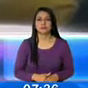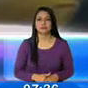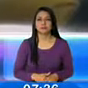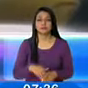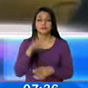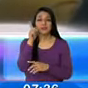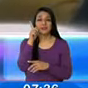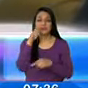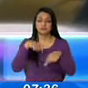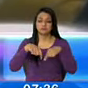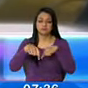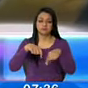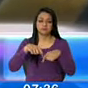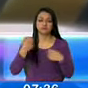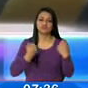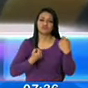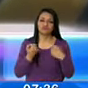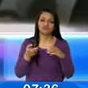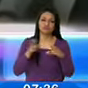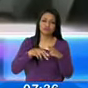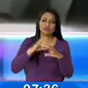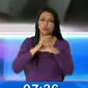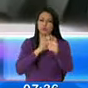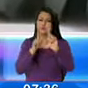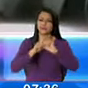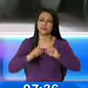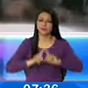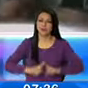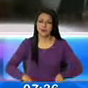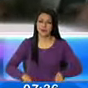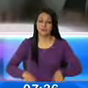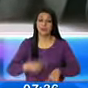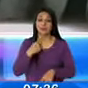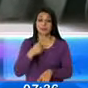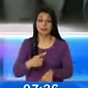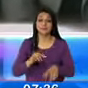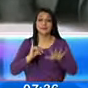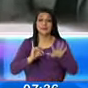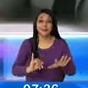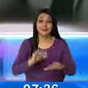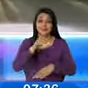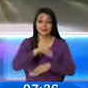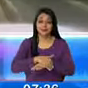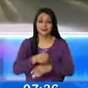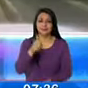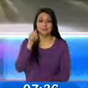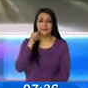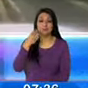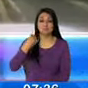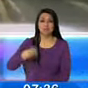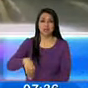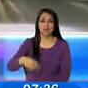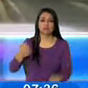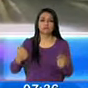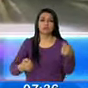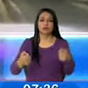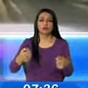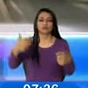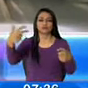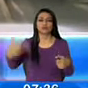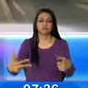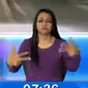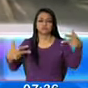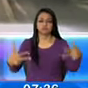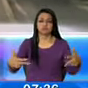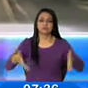de transportación de pasajeros y carga pesada anunciaron que a partir de las 18 horas de este miércoles ubicarán sus unidades de transporte a los costados de